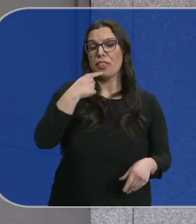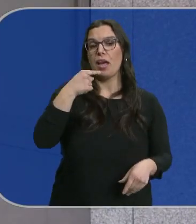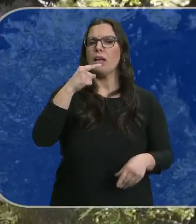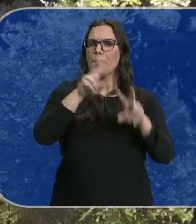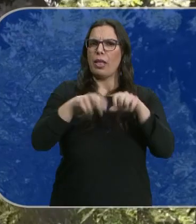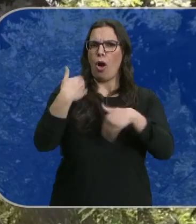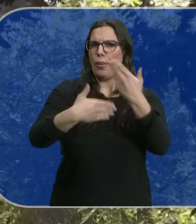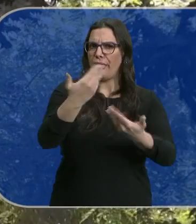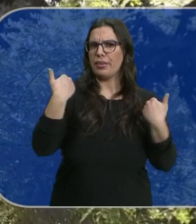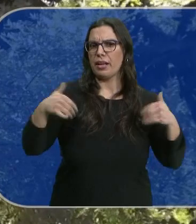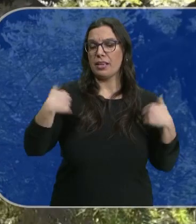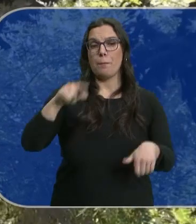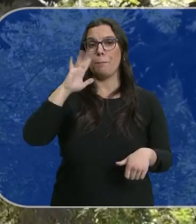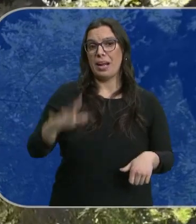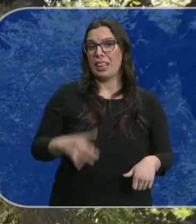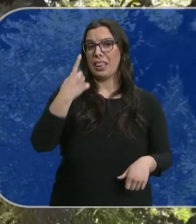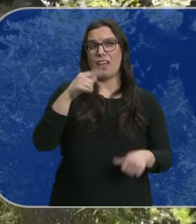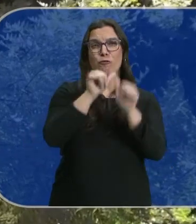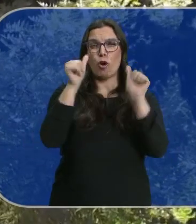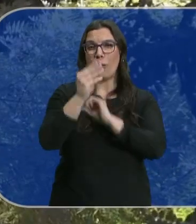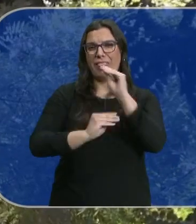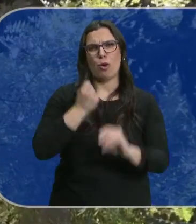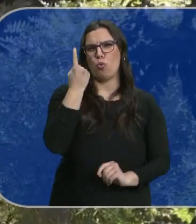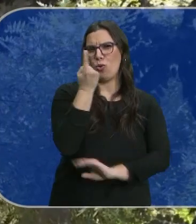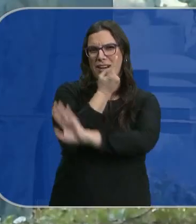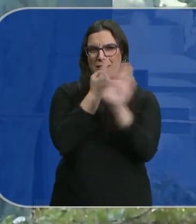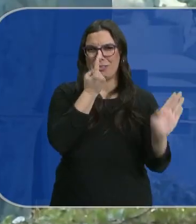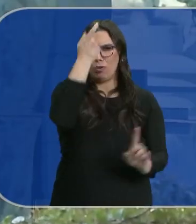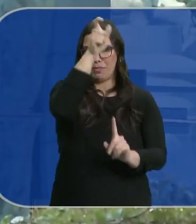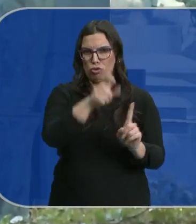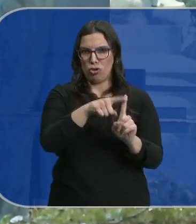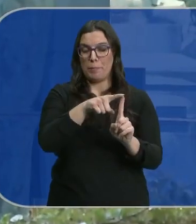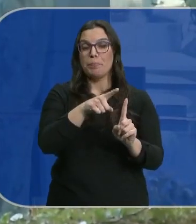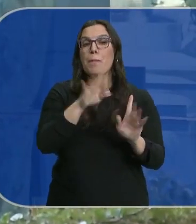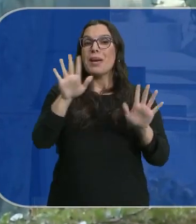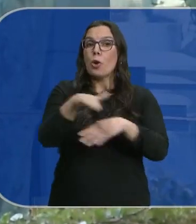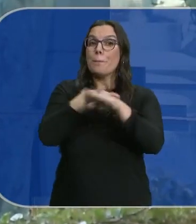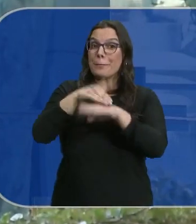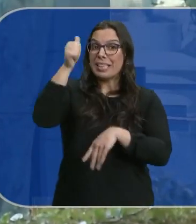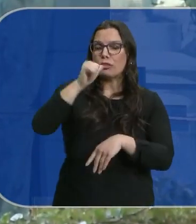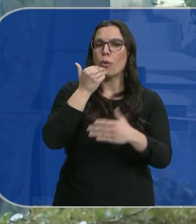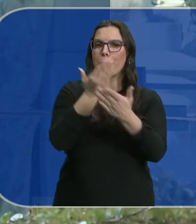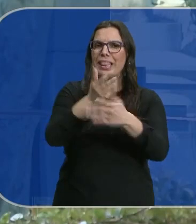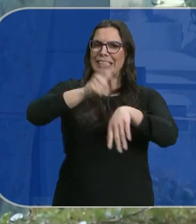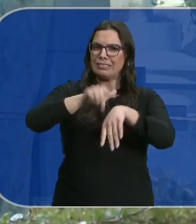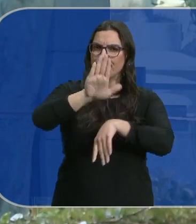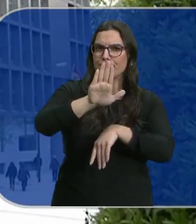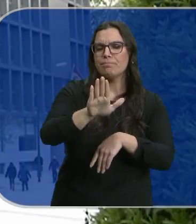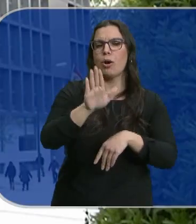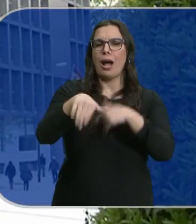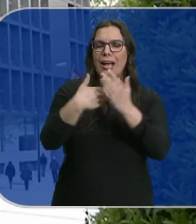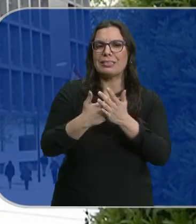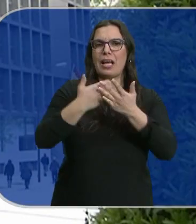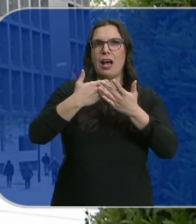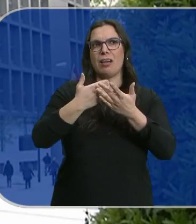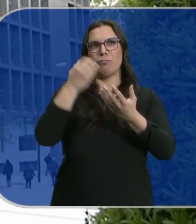avanzada y que apunta a un único modus operandi. En cualquier caso, Marlaska ha pedido tiempo mientras avanzan las pesquisas antes